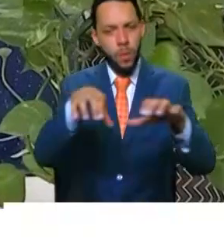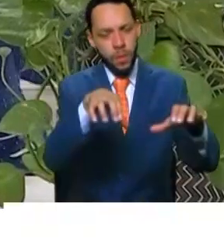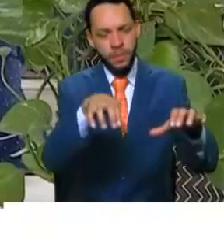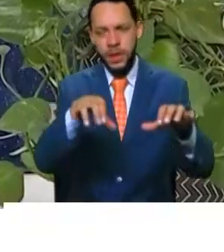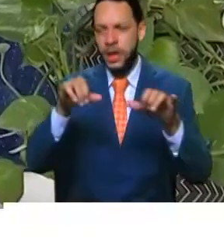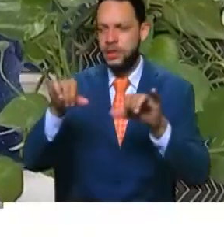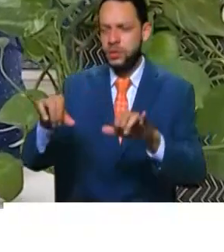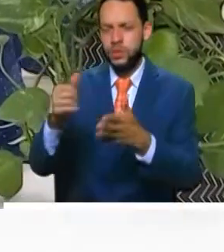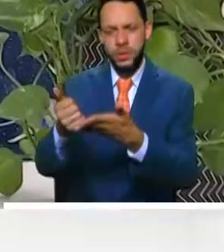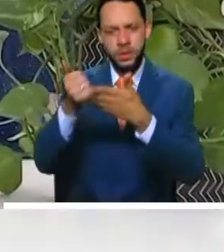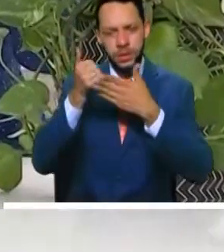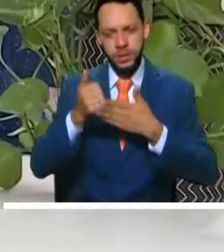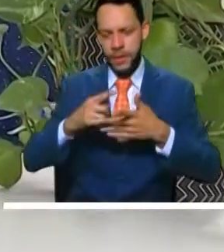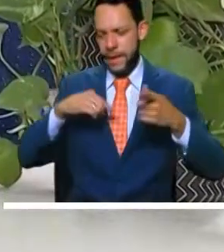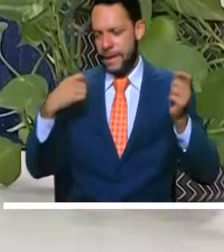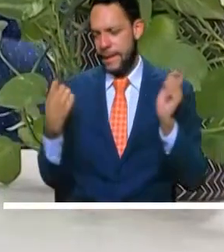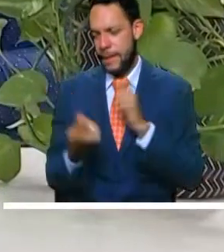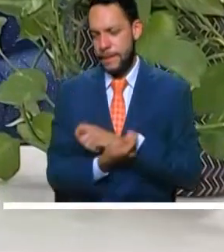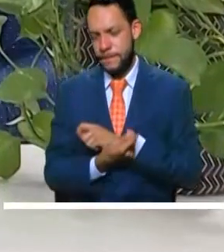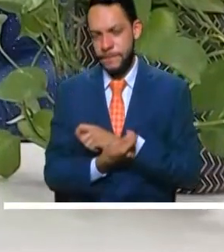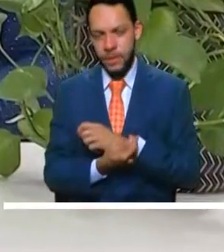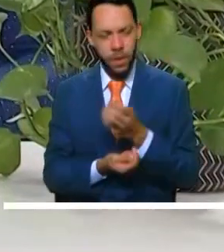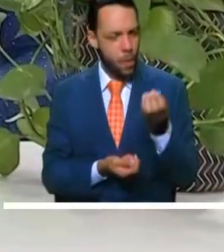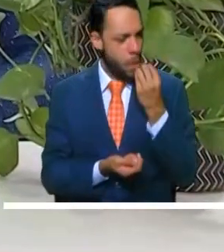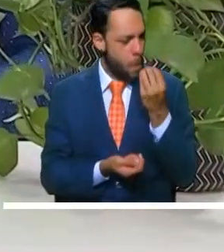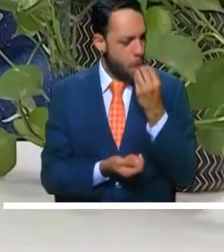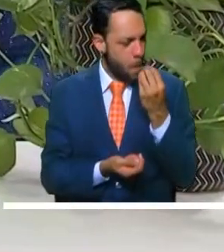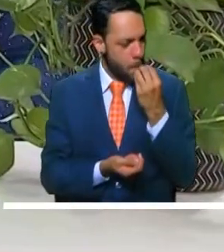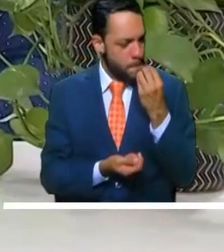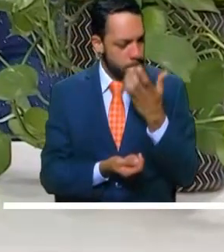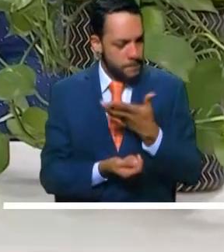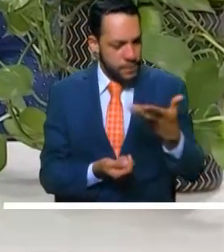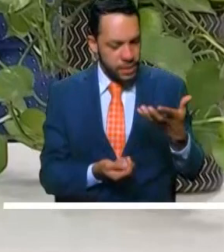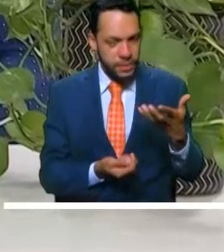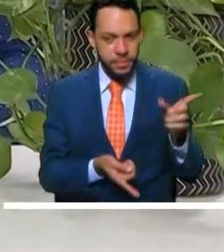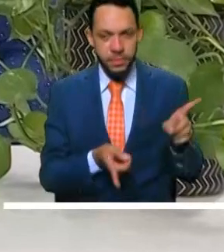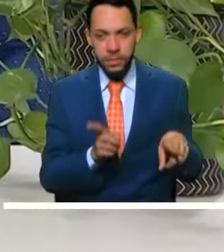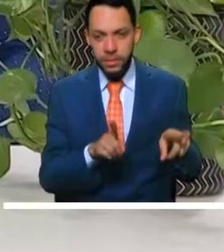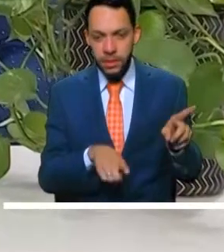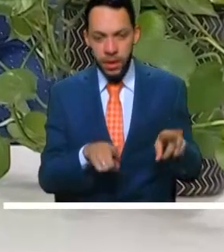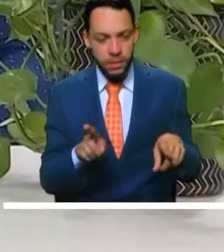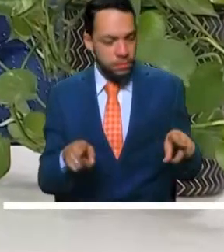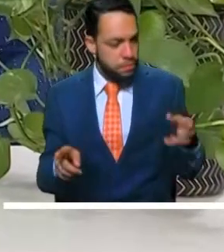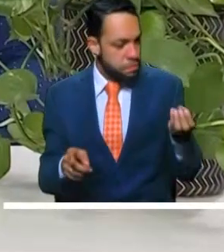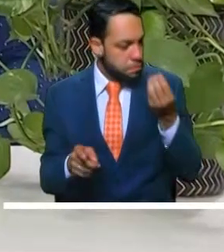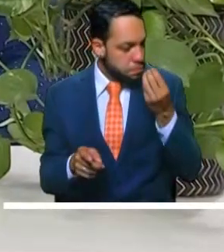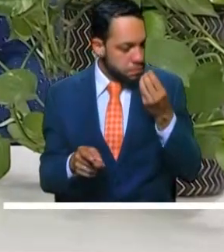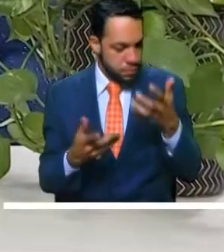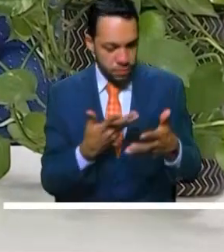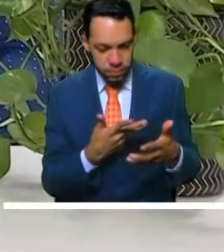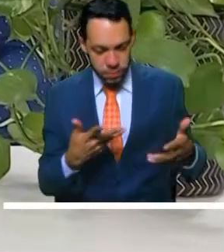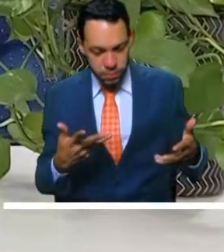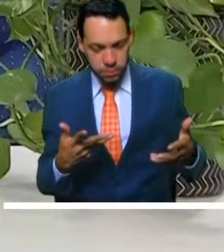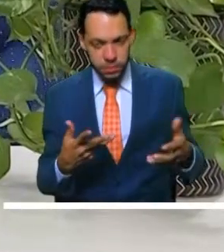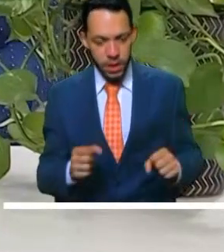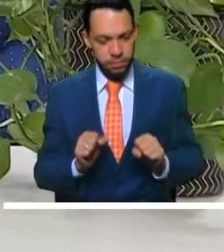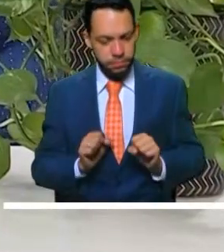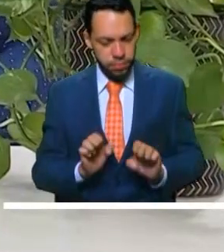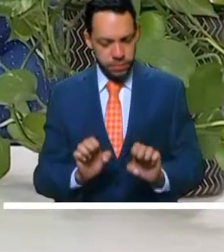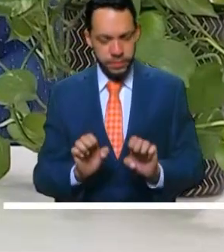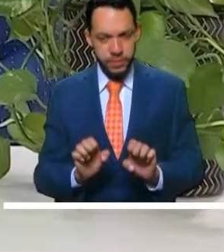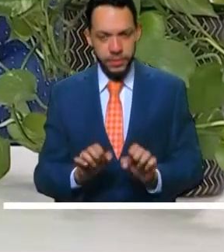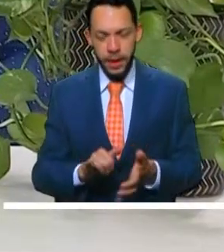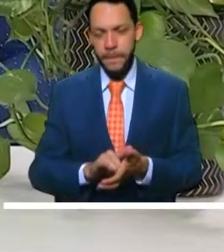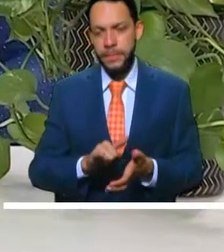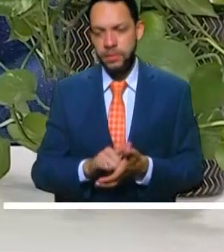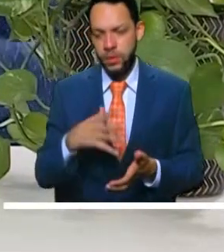ayudar es a cambiar tu modelo mental de alimentación. No hablamos de dietas, las dietas no funcionan. Cuando hablamos